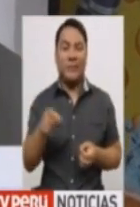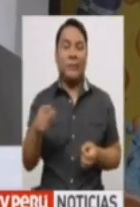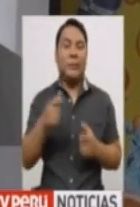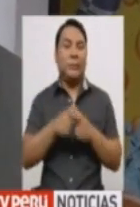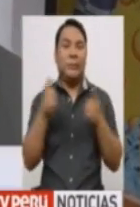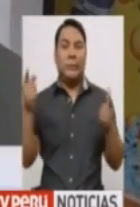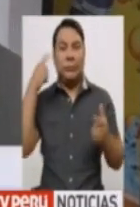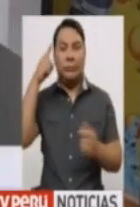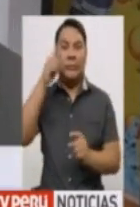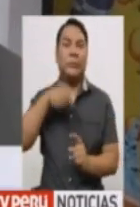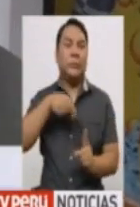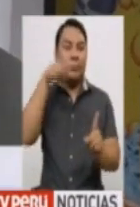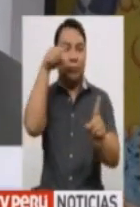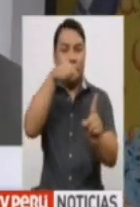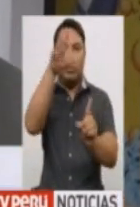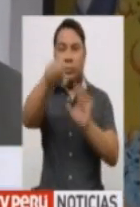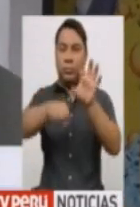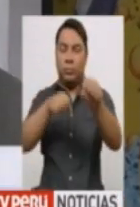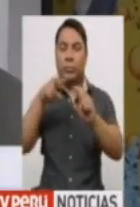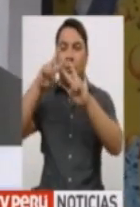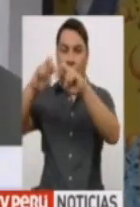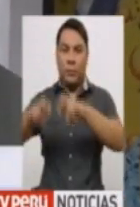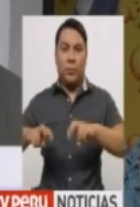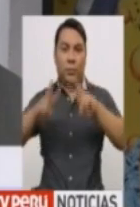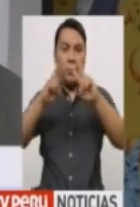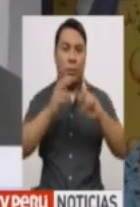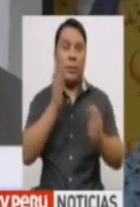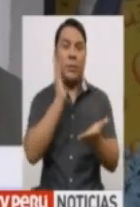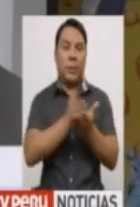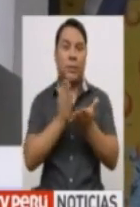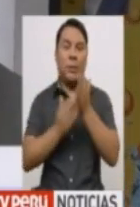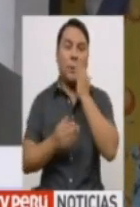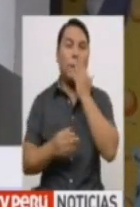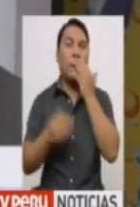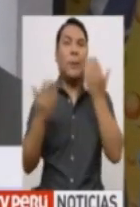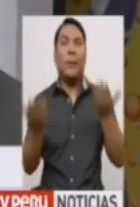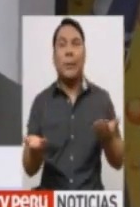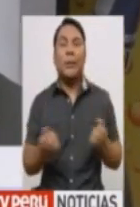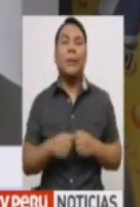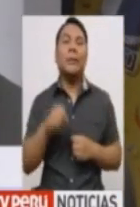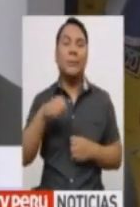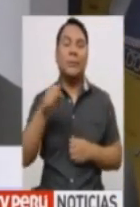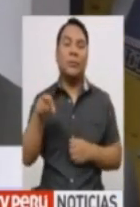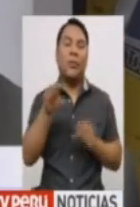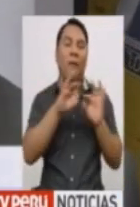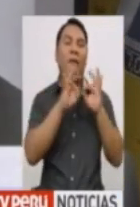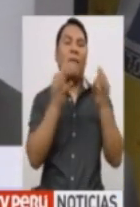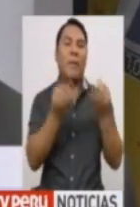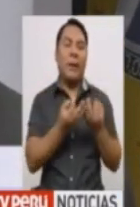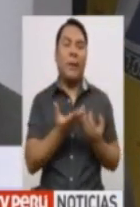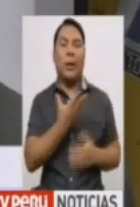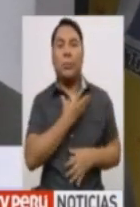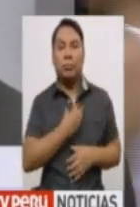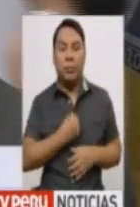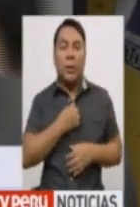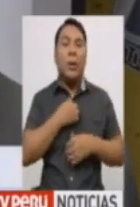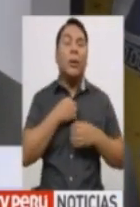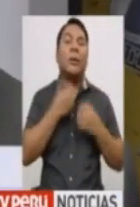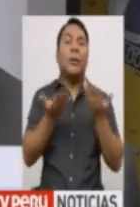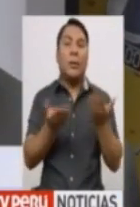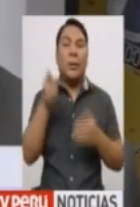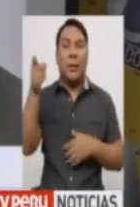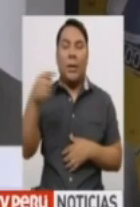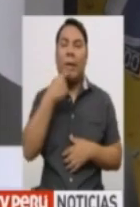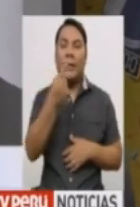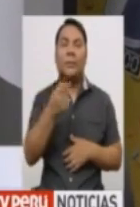se está investigando y toda la cobertura que ha merecido, quieras o no, arrastra a la familia, ¿no? Yo creo que por ahí está dirigido